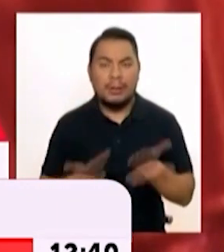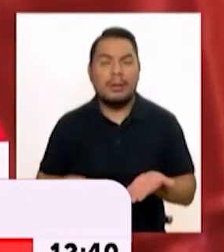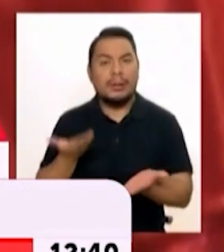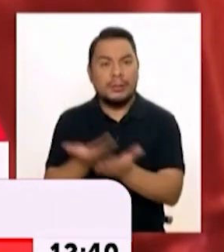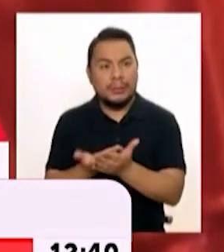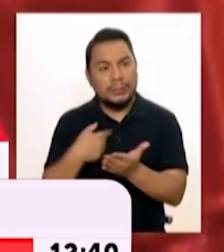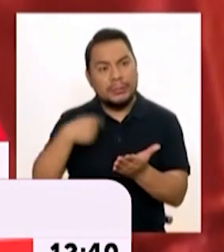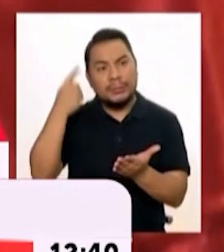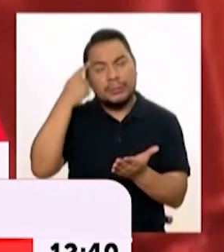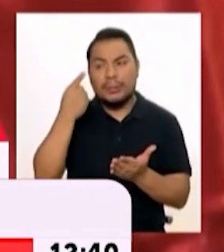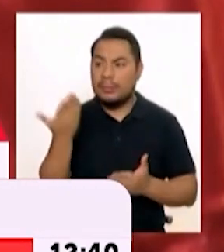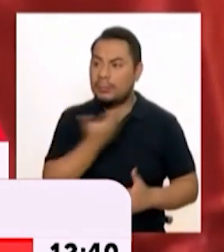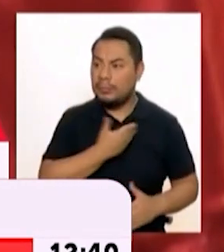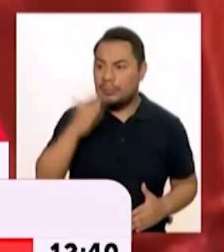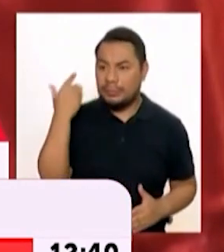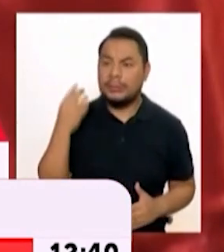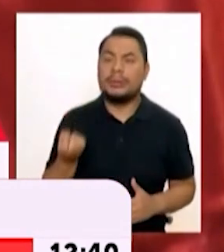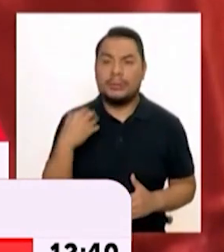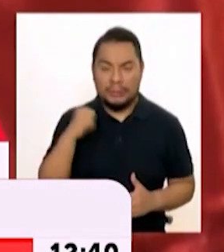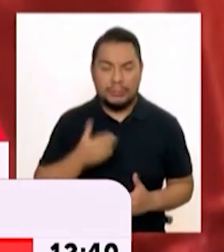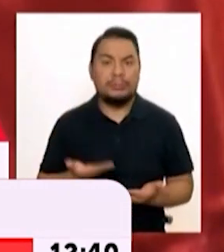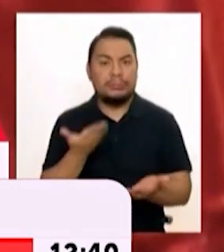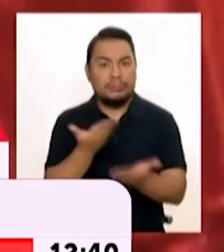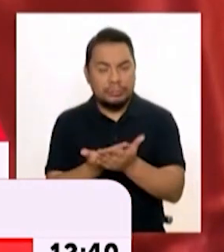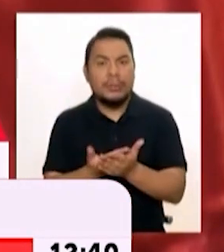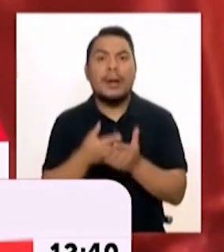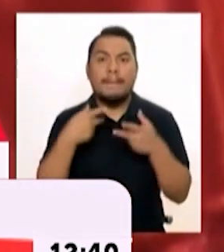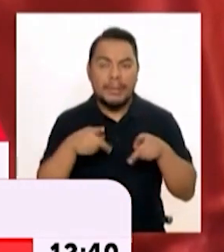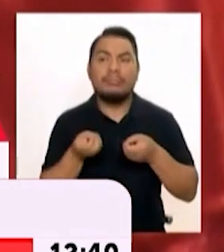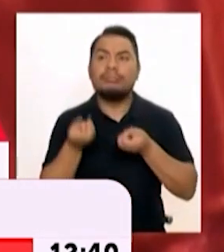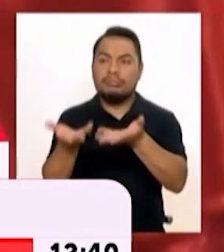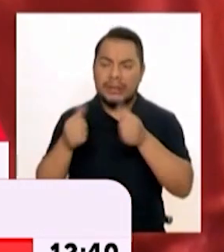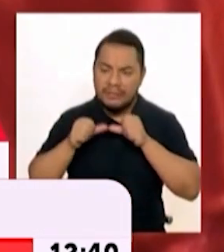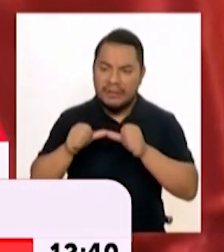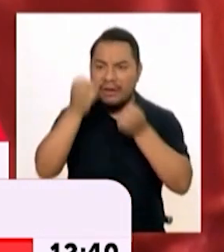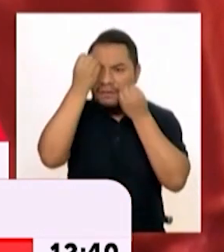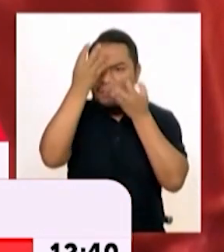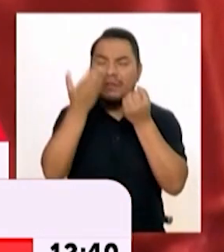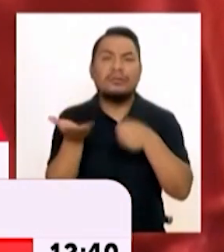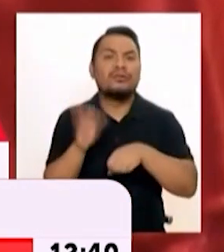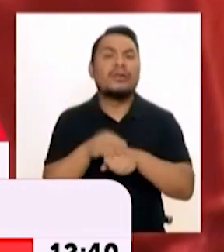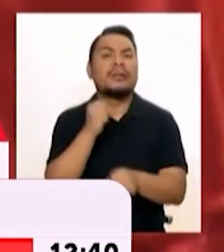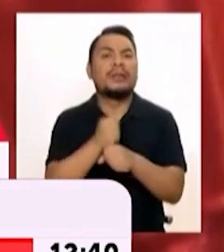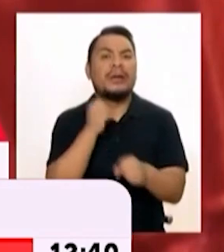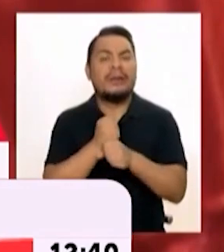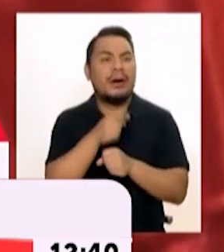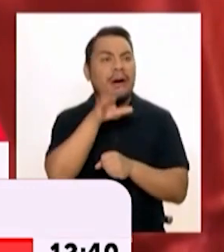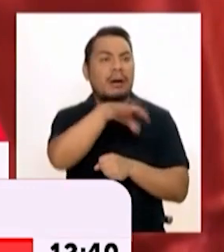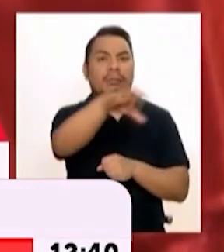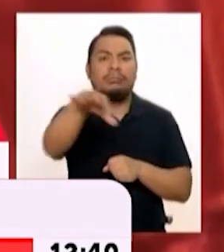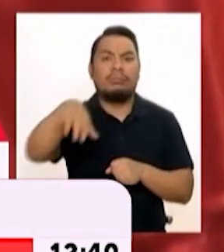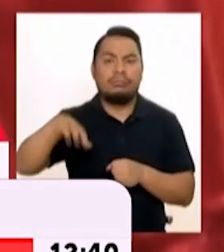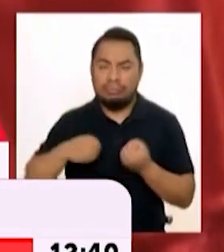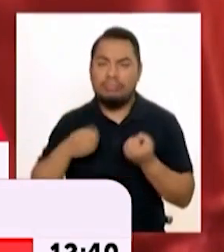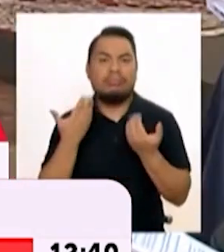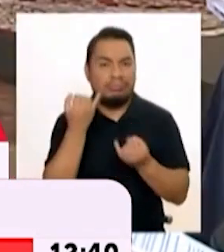ejecución. Finalmente quiero referirme al BRAEN productivo, que fue uno de los anuncios que se hicieron también en el Congreso de la